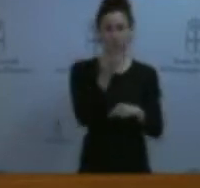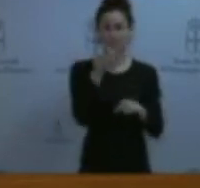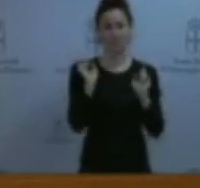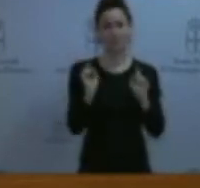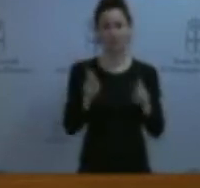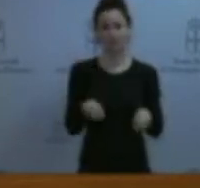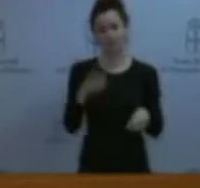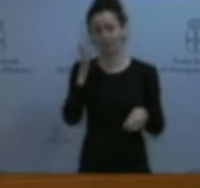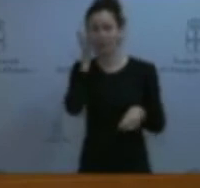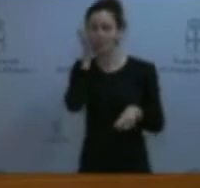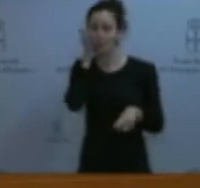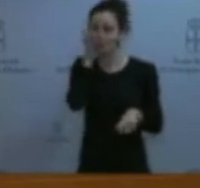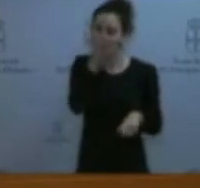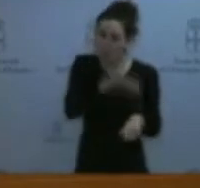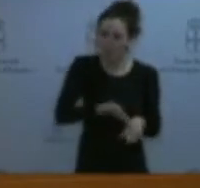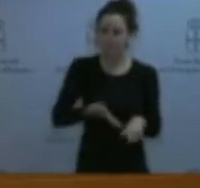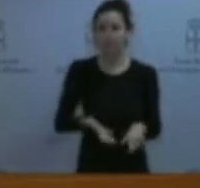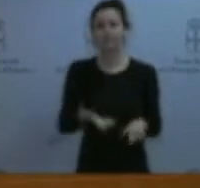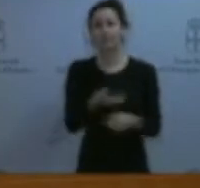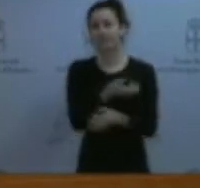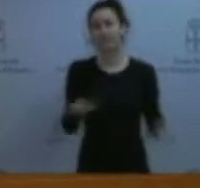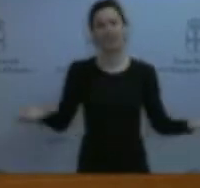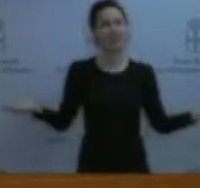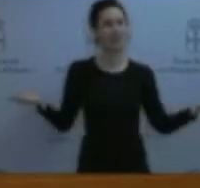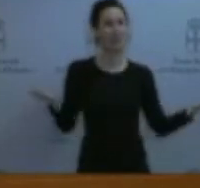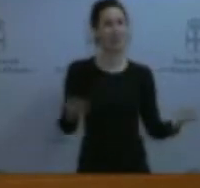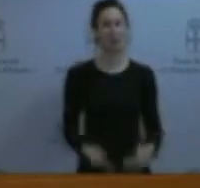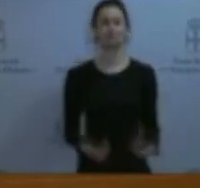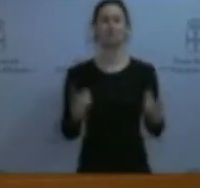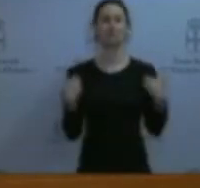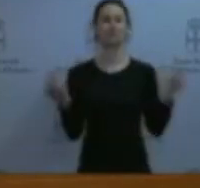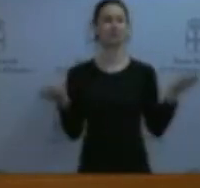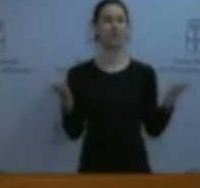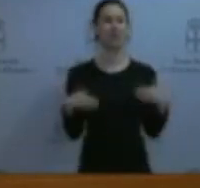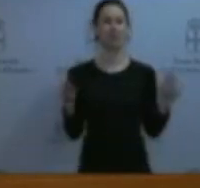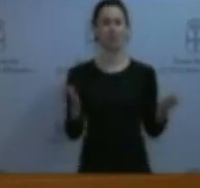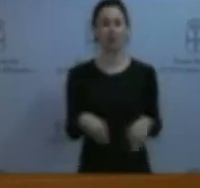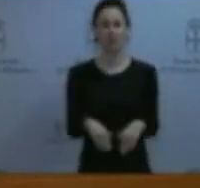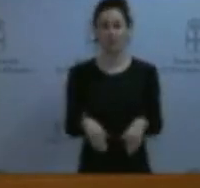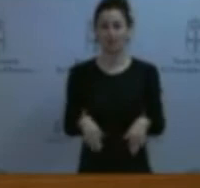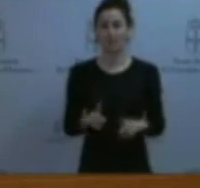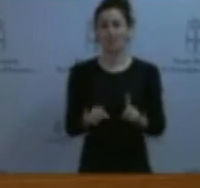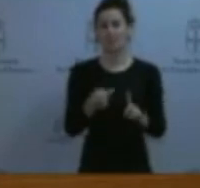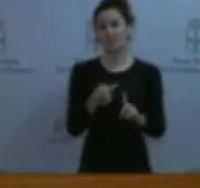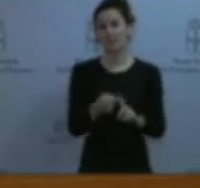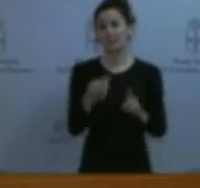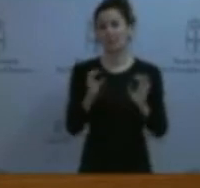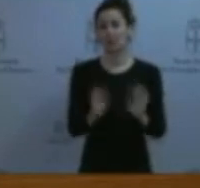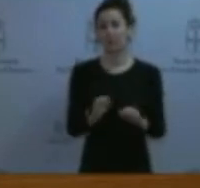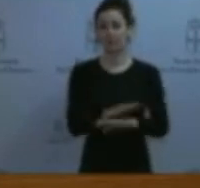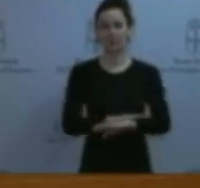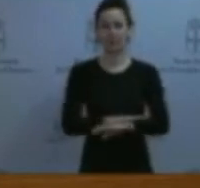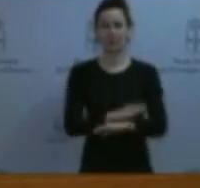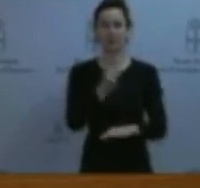les refugia en la ineficacia, en la irresponsabilidad y en ser un gobierno que no se merecen